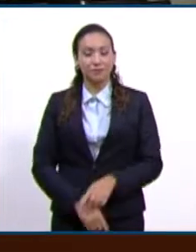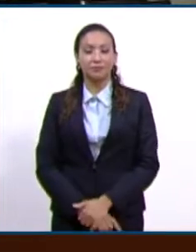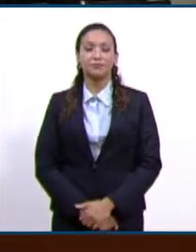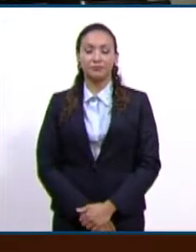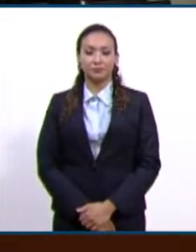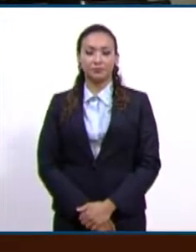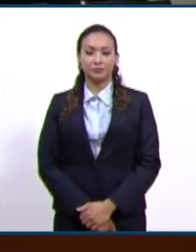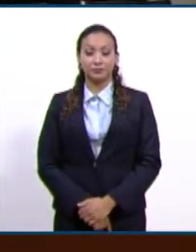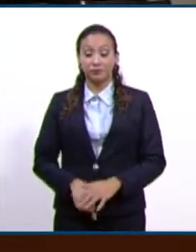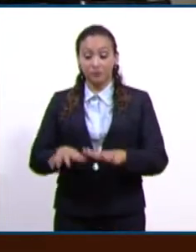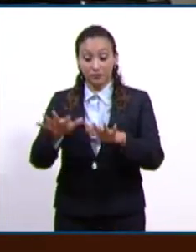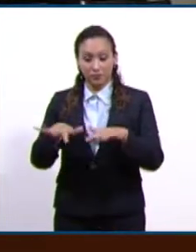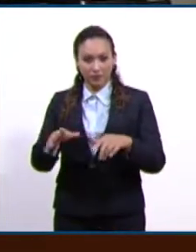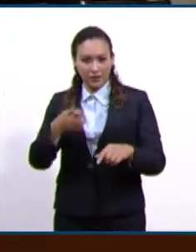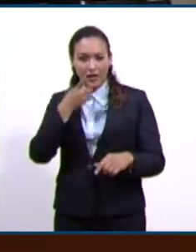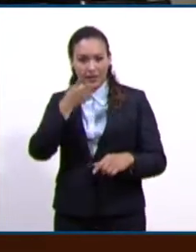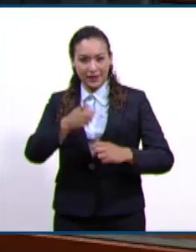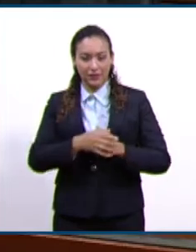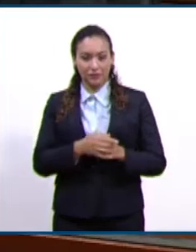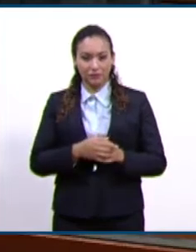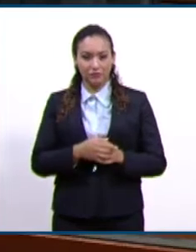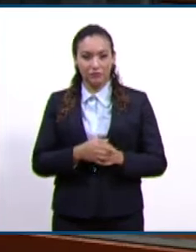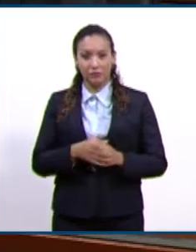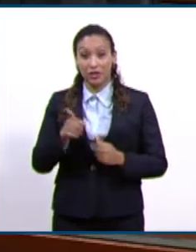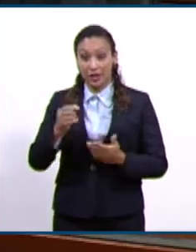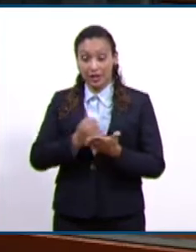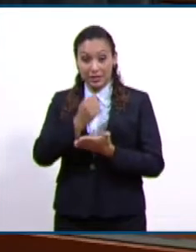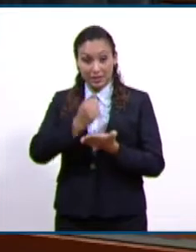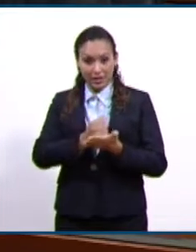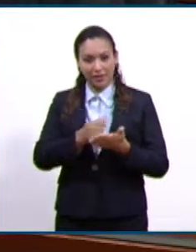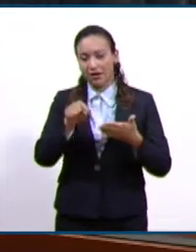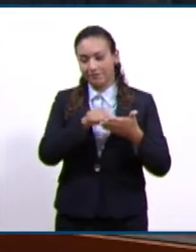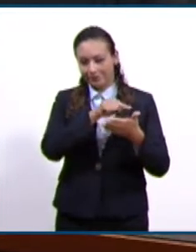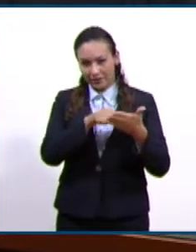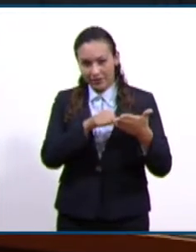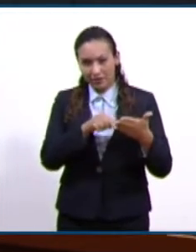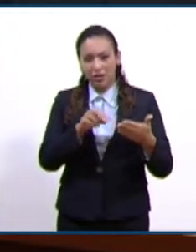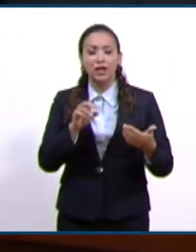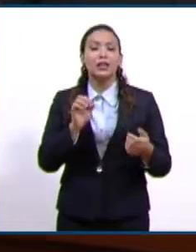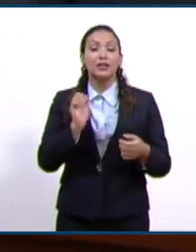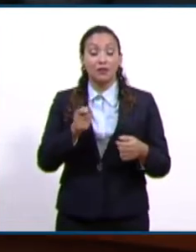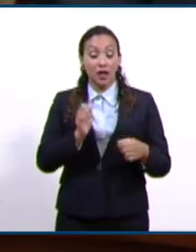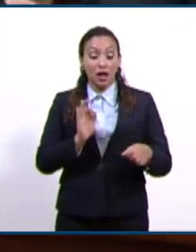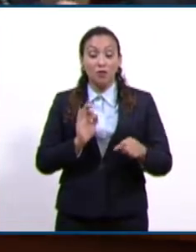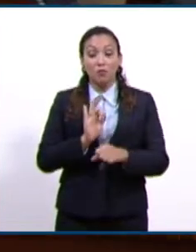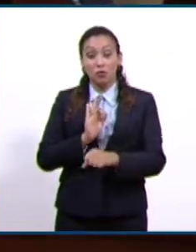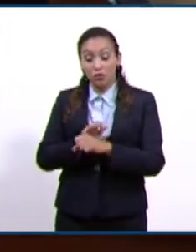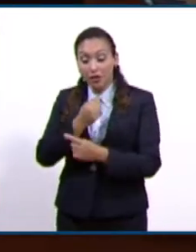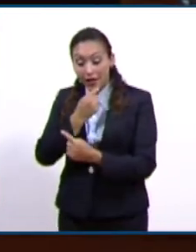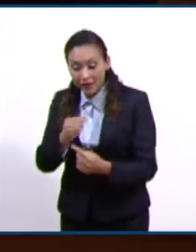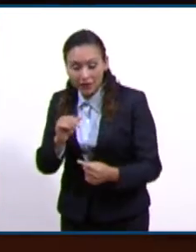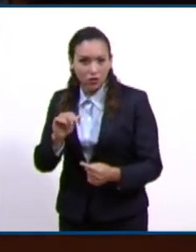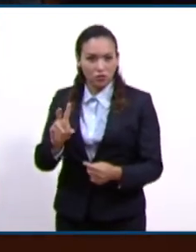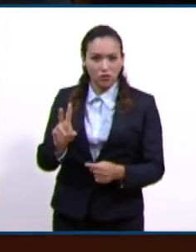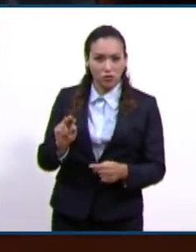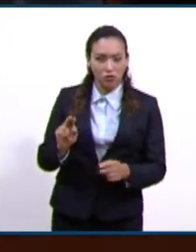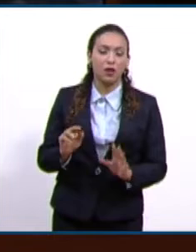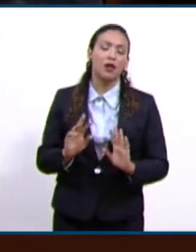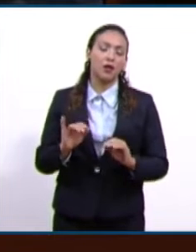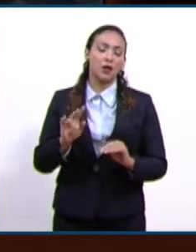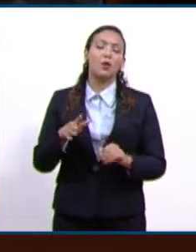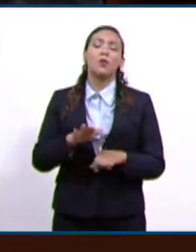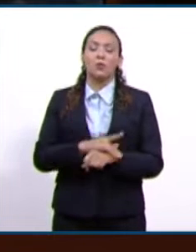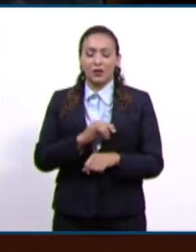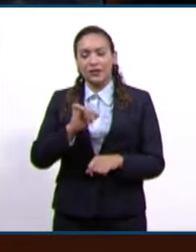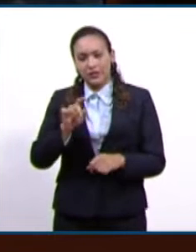El Pleno subrayó que esta declaración de validez no implica dejar en desprotección a hijas e hijos de los padres, pues en esos